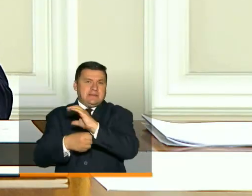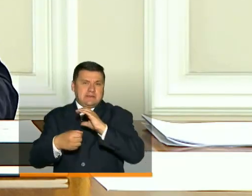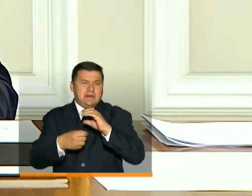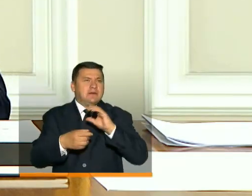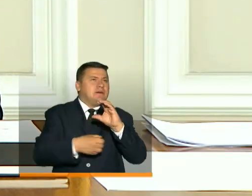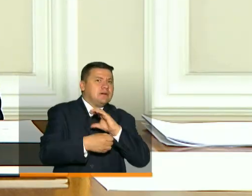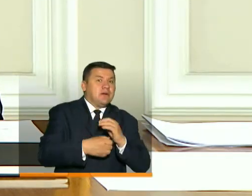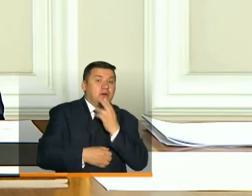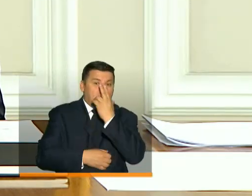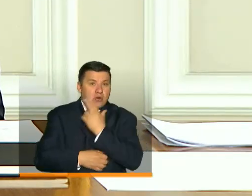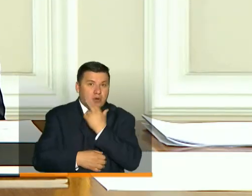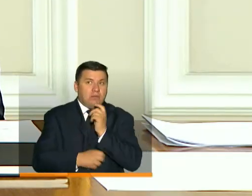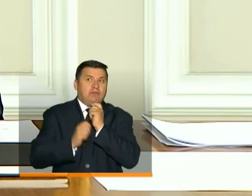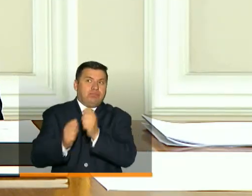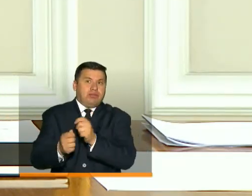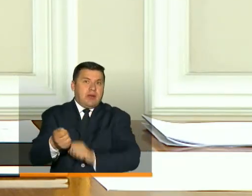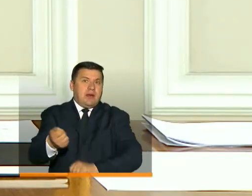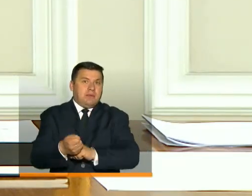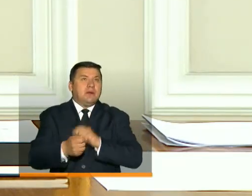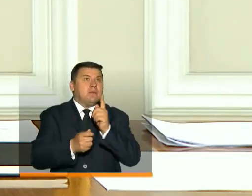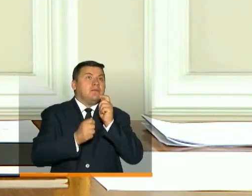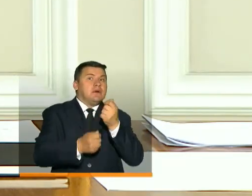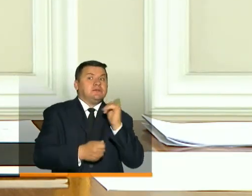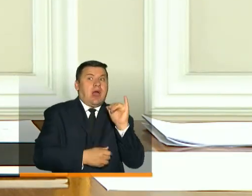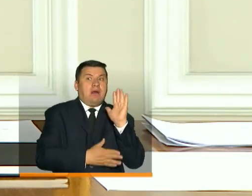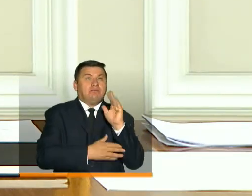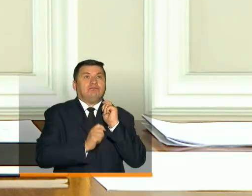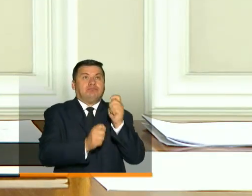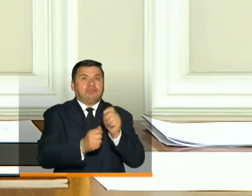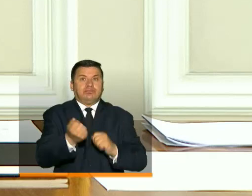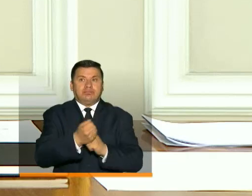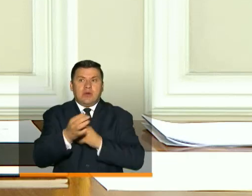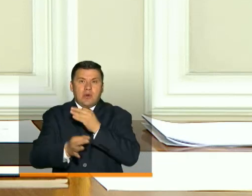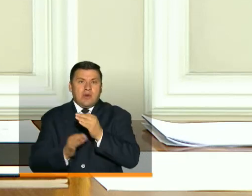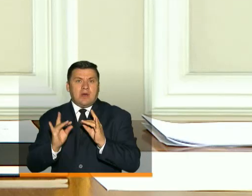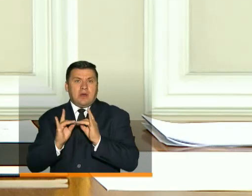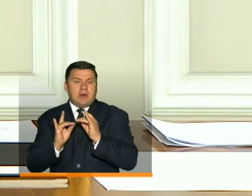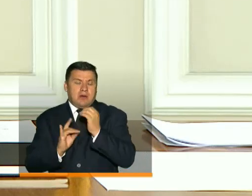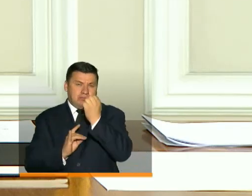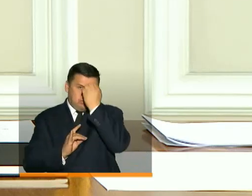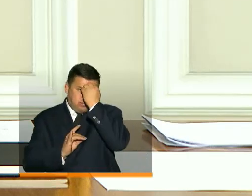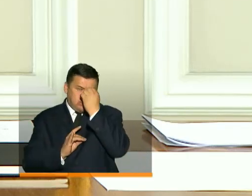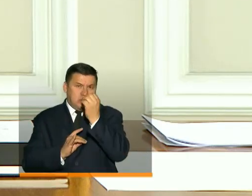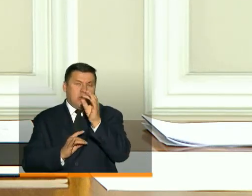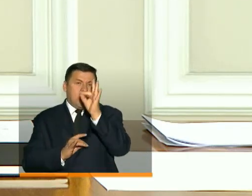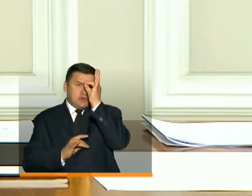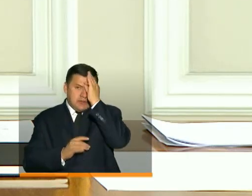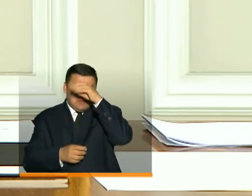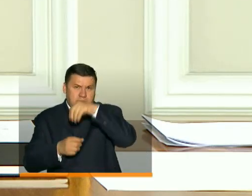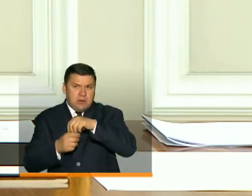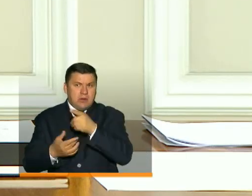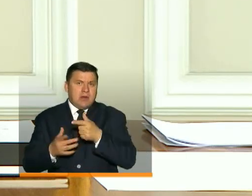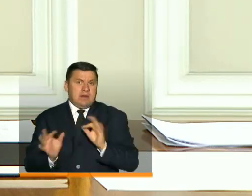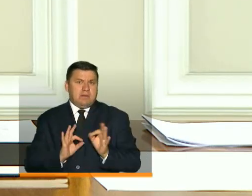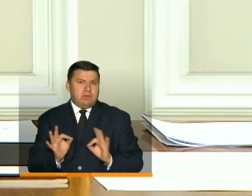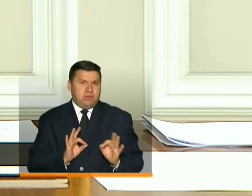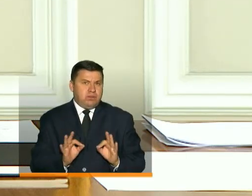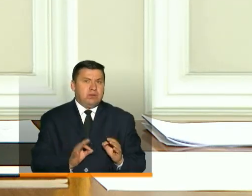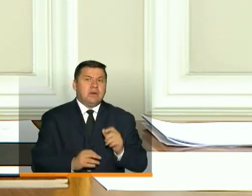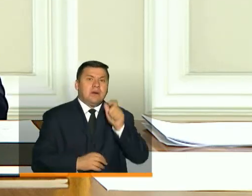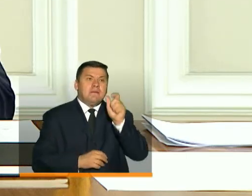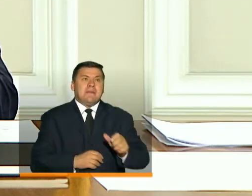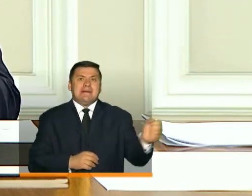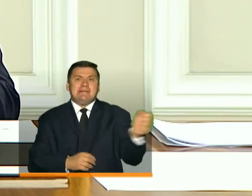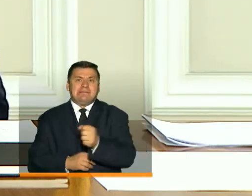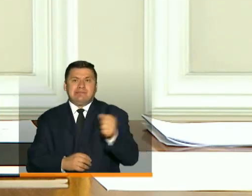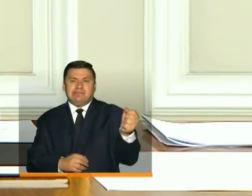cómo se va cumpliendo con esa dispersión de equipos de cuidado intensivo, y cómo también se ha ido preparando el recurso humano,